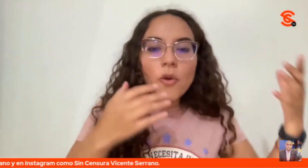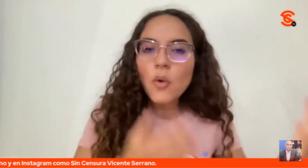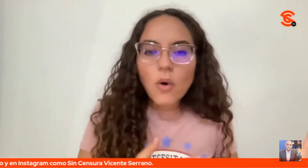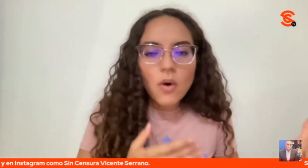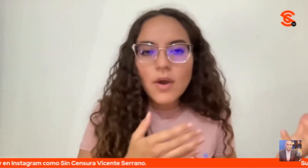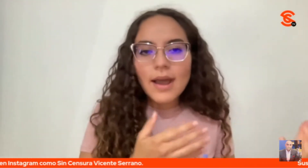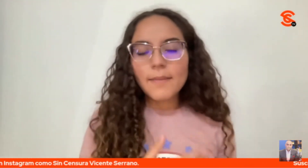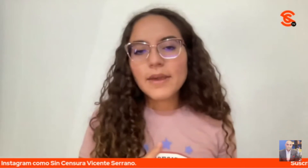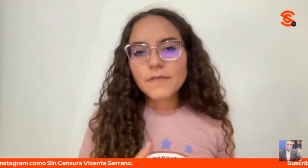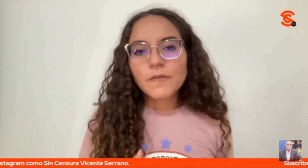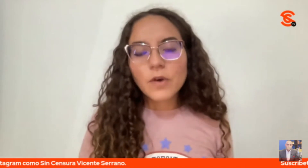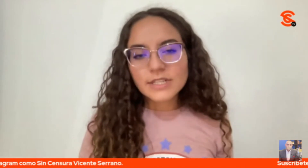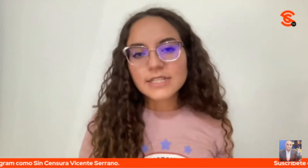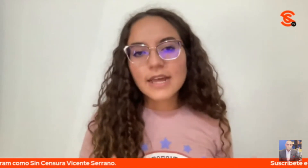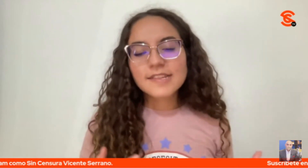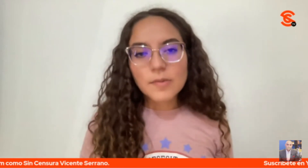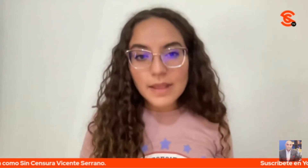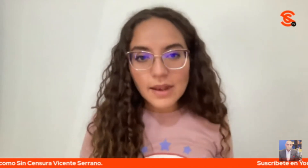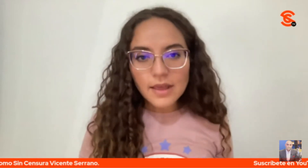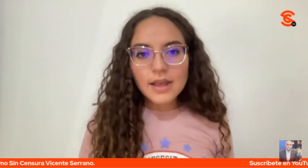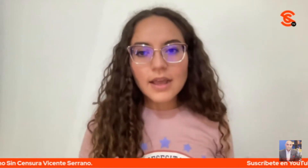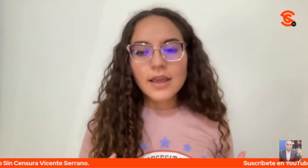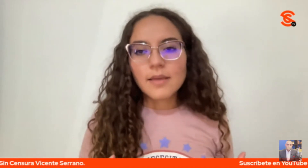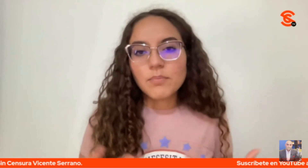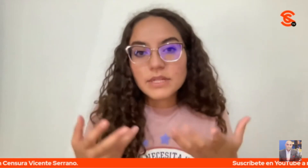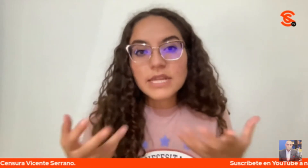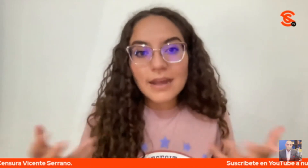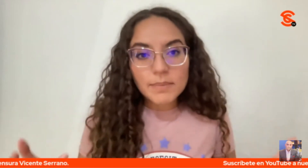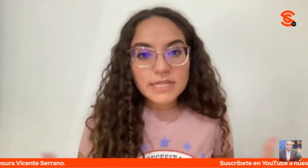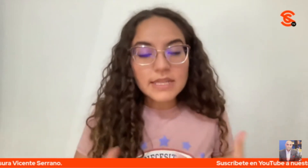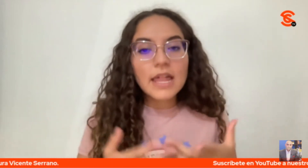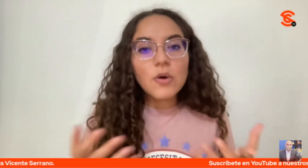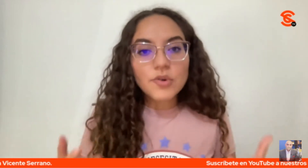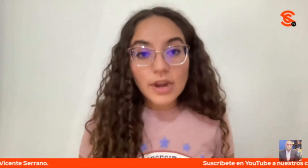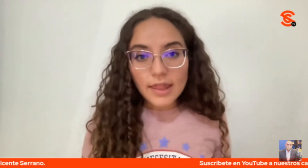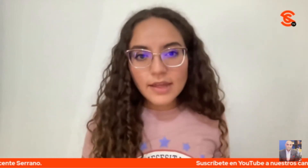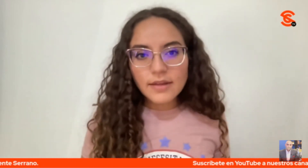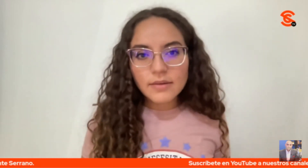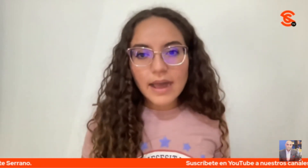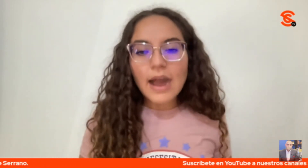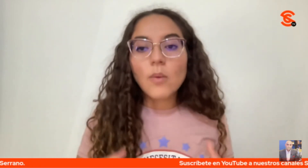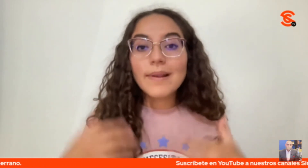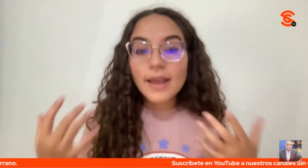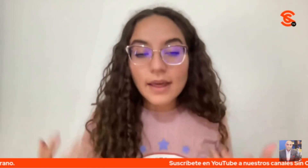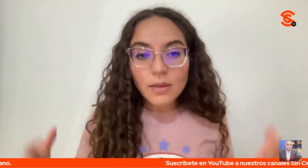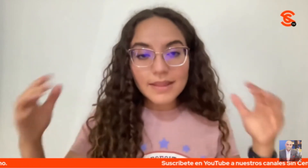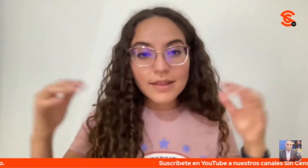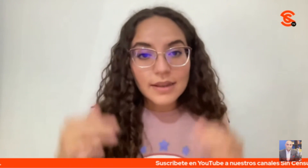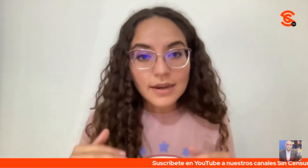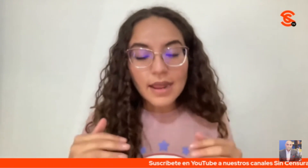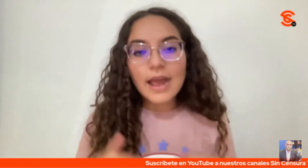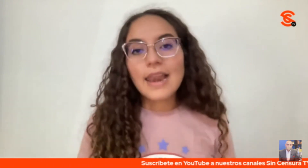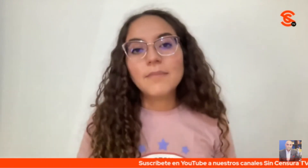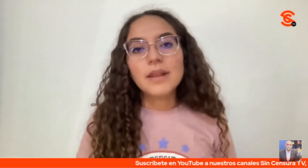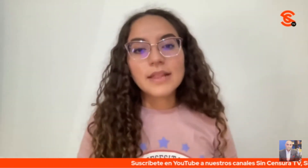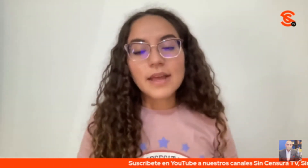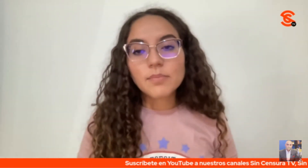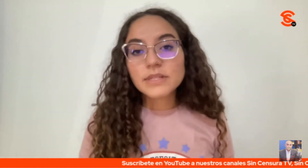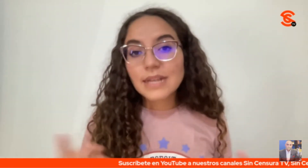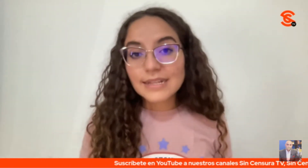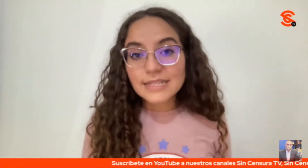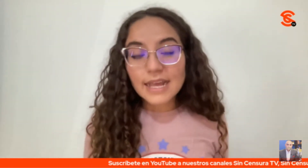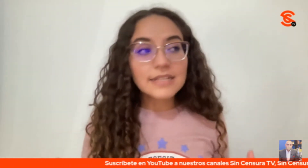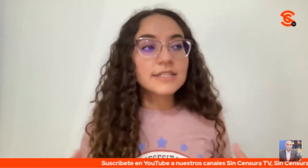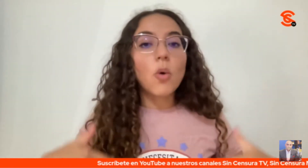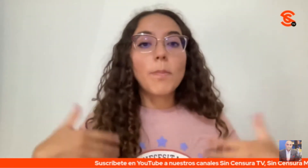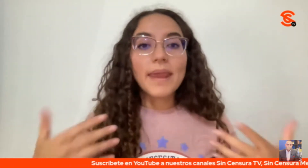la no haber fuerza civil, pues sí, capacitada, honrada, ha obligado a mantener a la militar